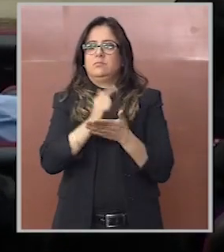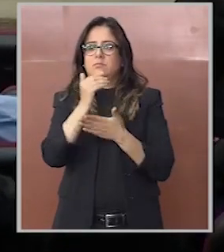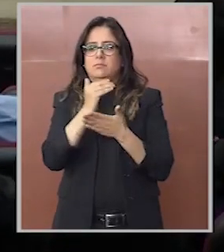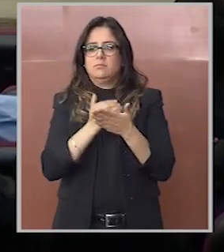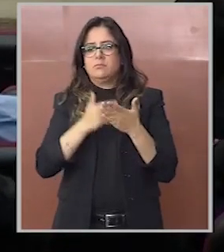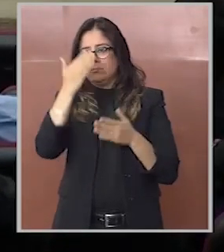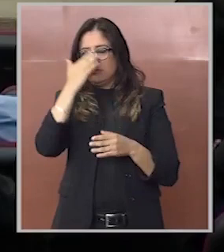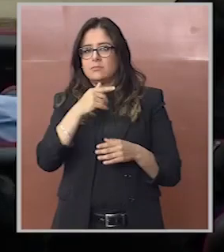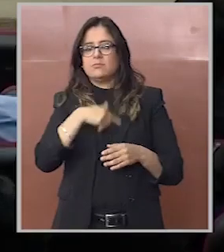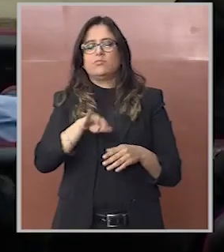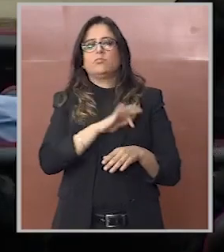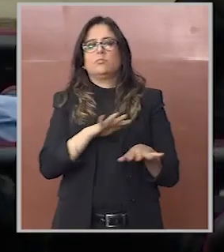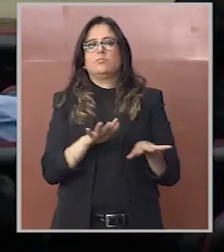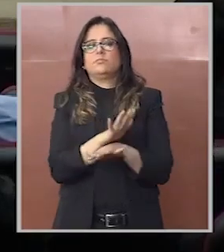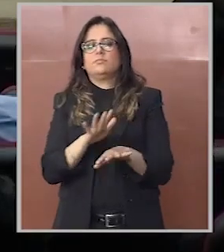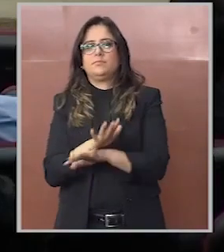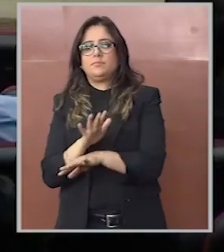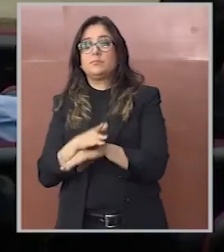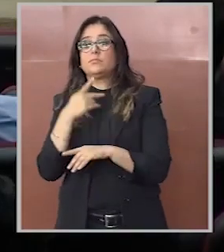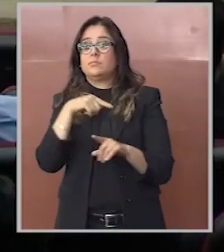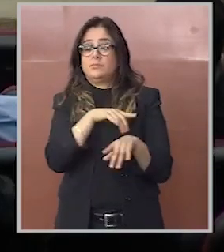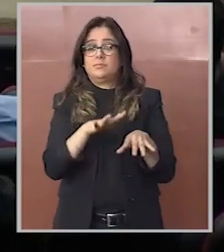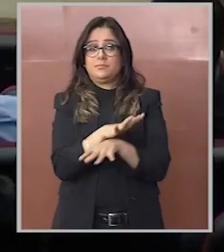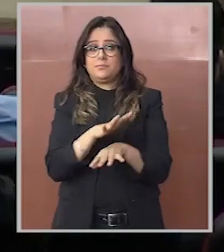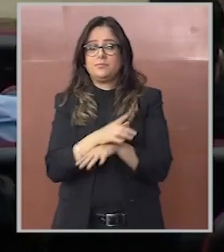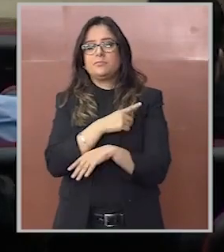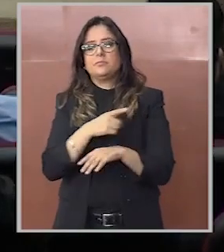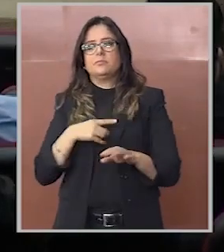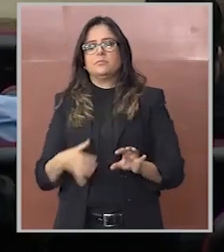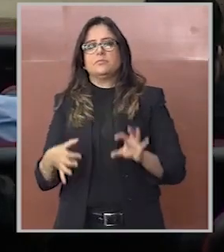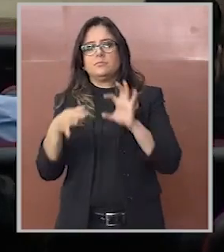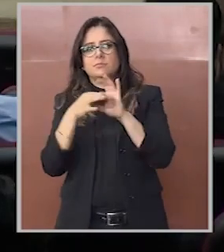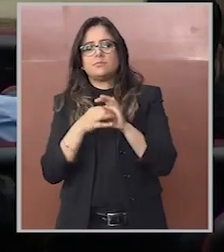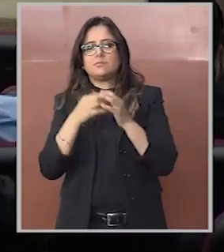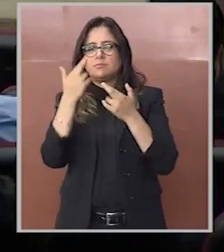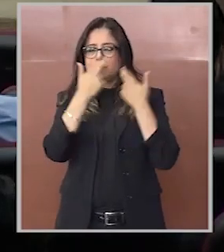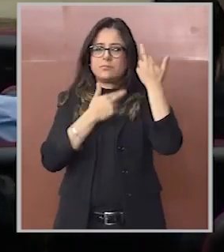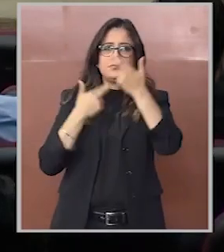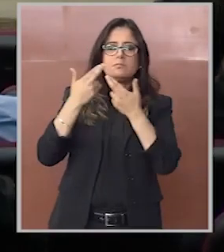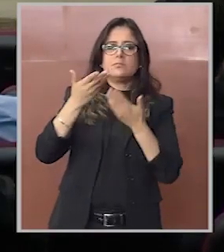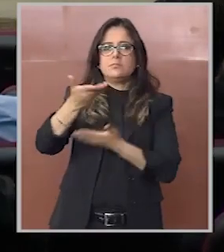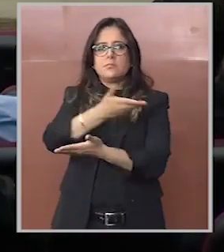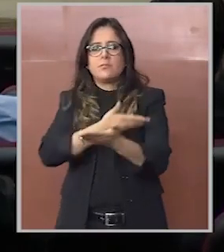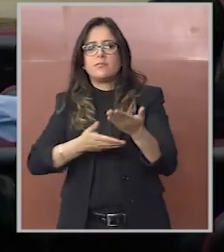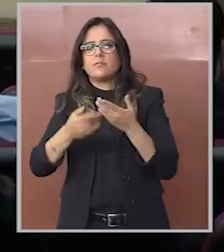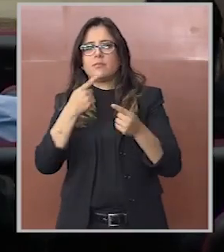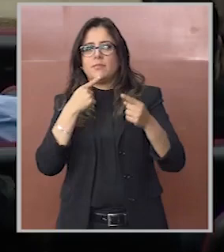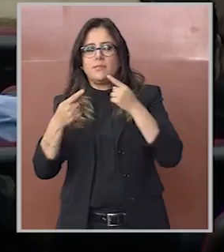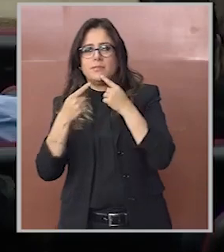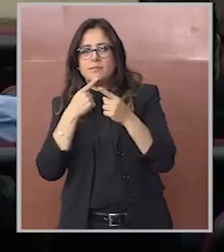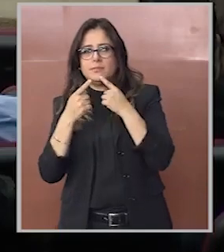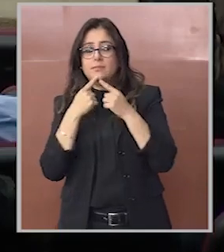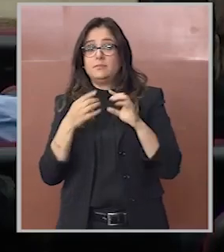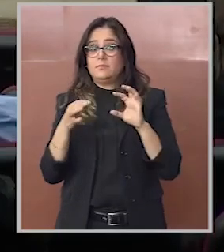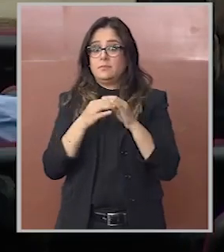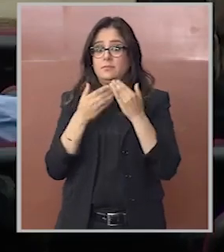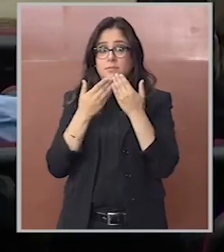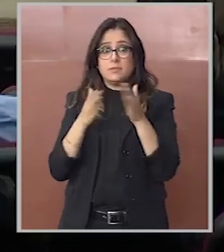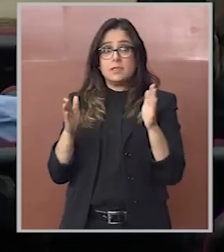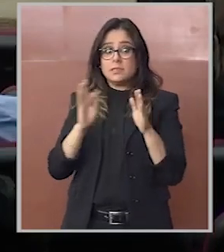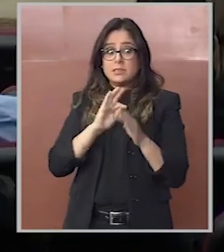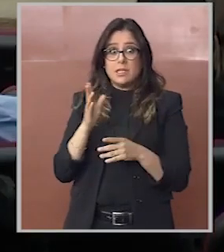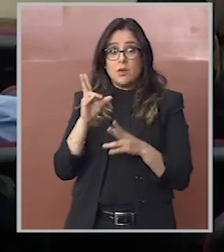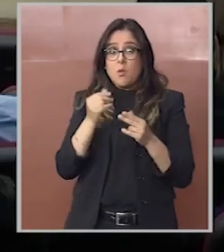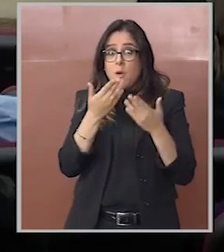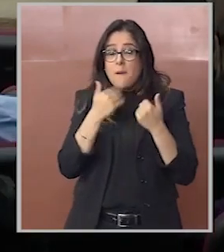en diagnósticos en diálogo y en apertura y si no es así no llegaremos a un buen Puerto Entonces desde esta desde esta